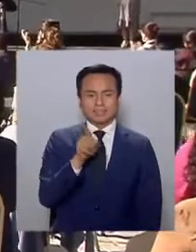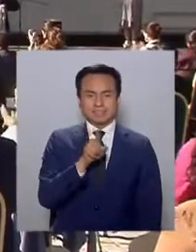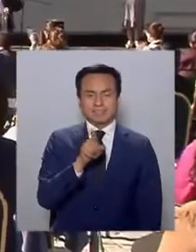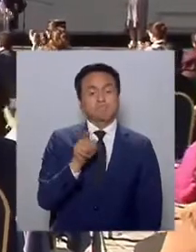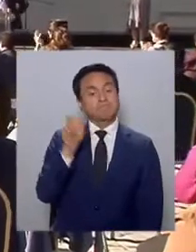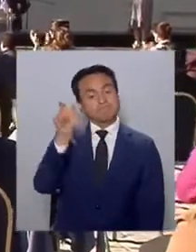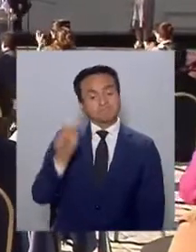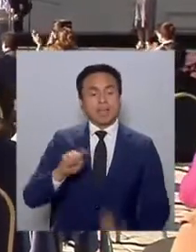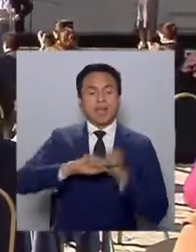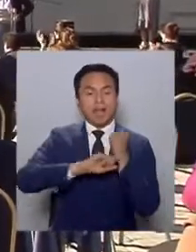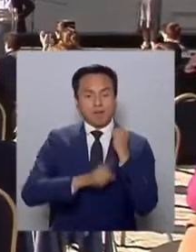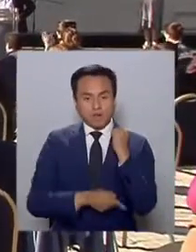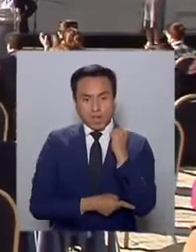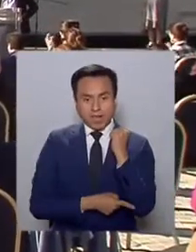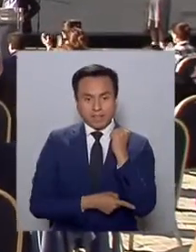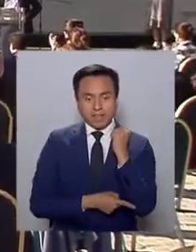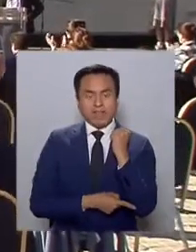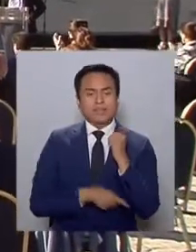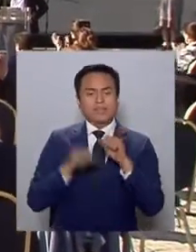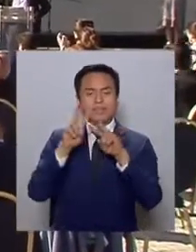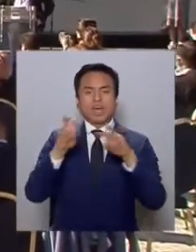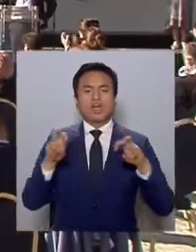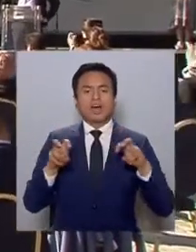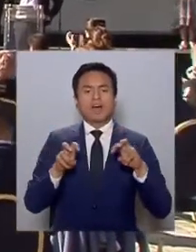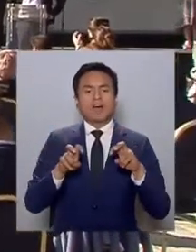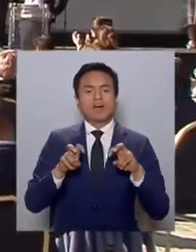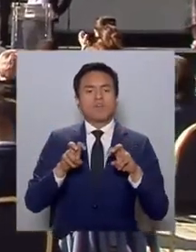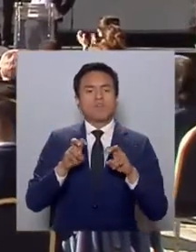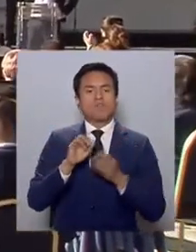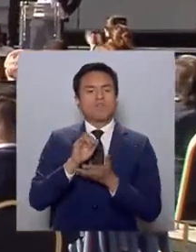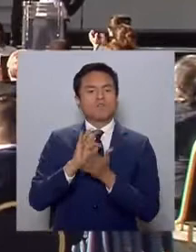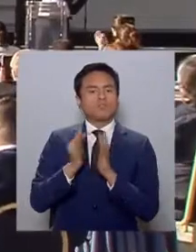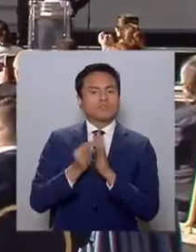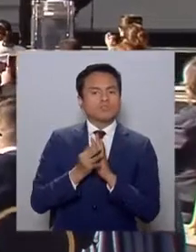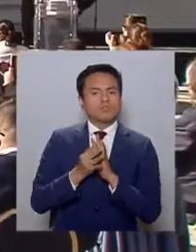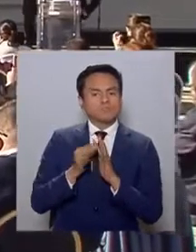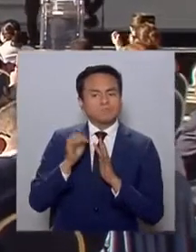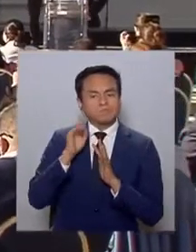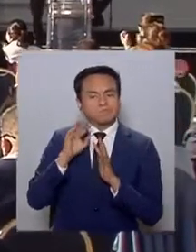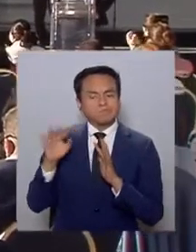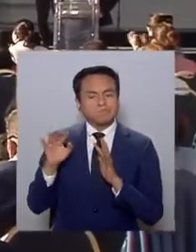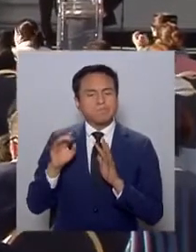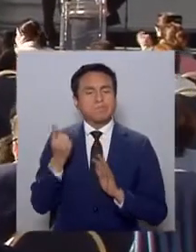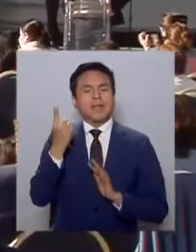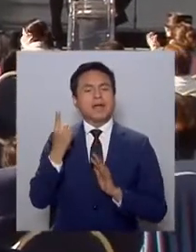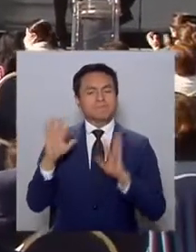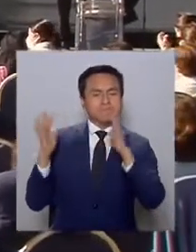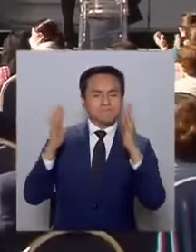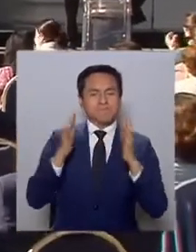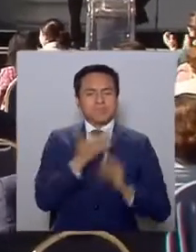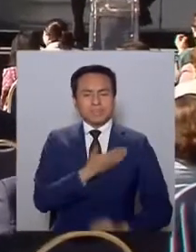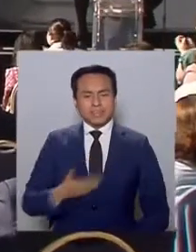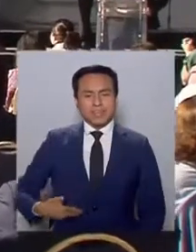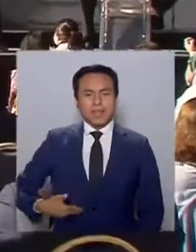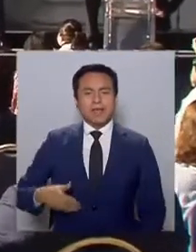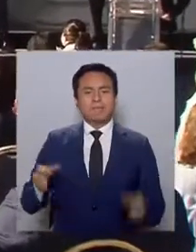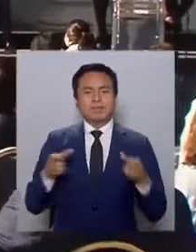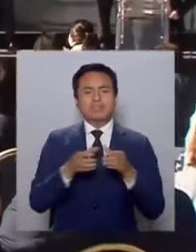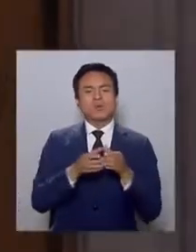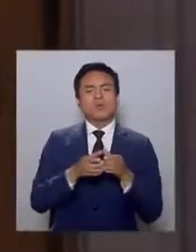Javiera Toro es abogada, investigadora de la Fundación Nodo 21. Fue la primera presidenta del Partido